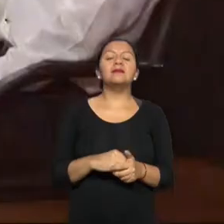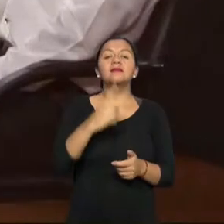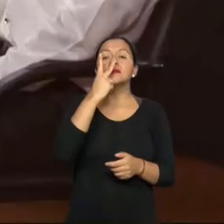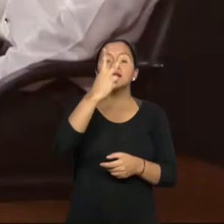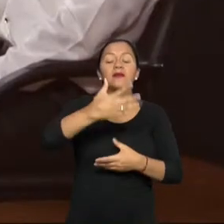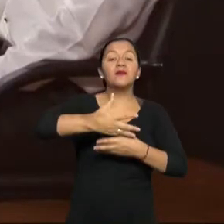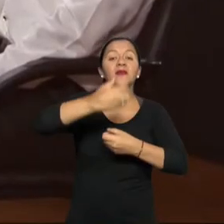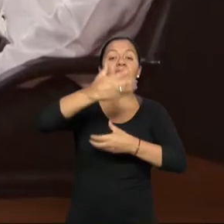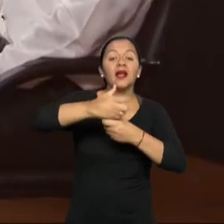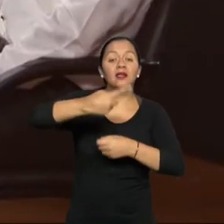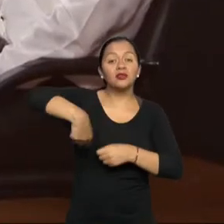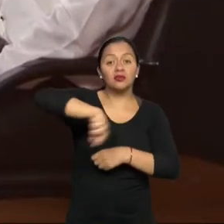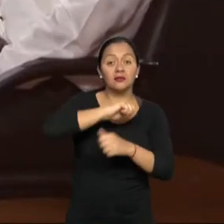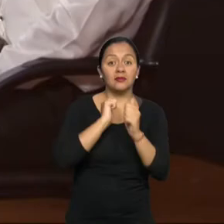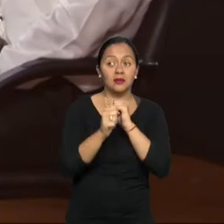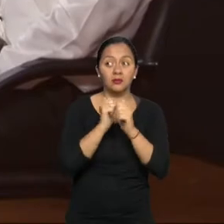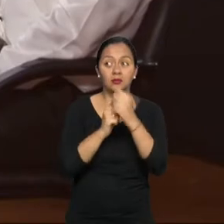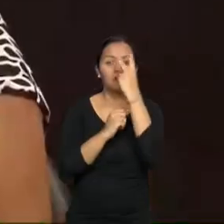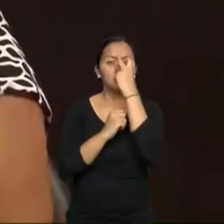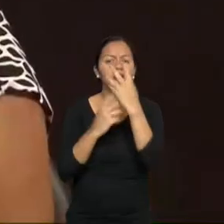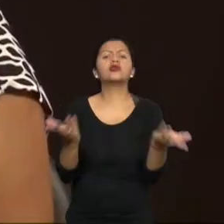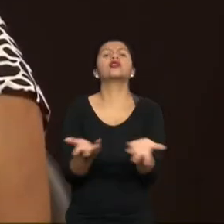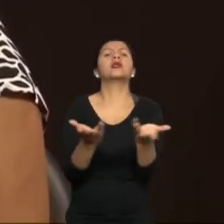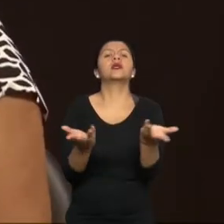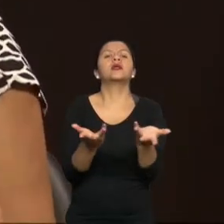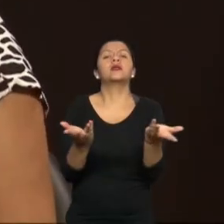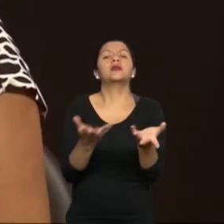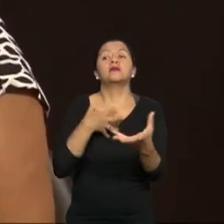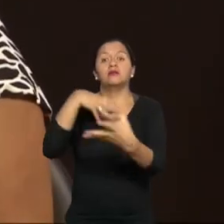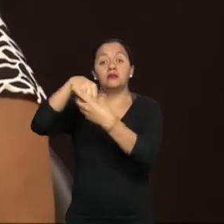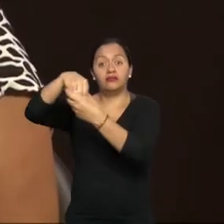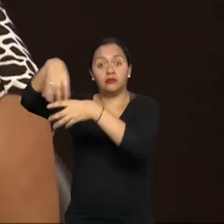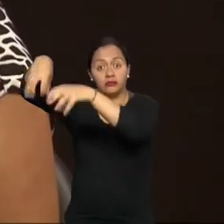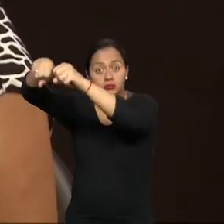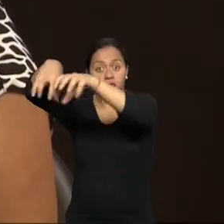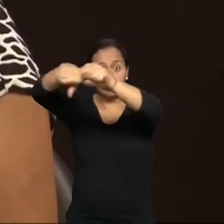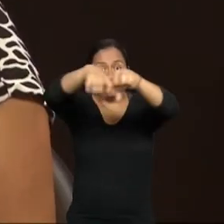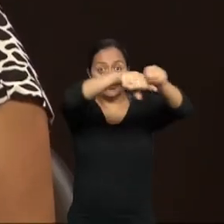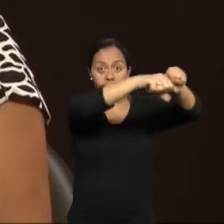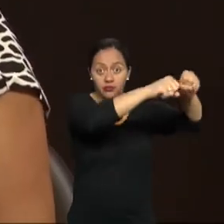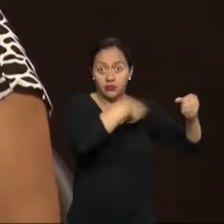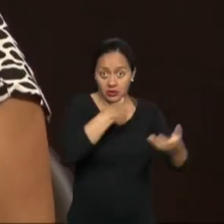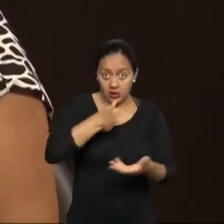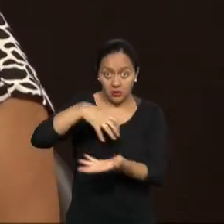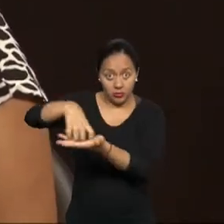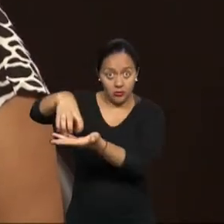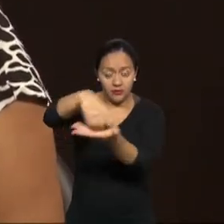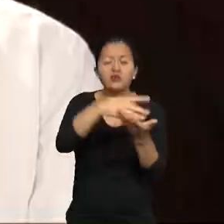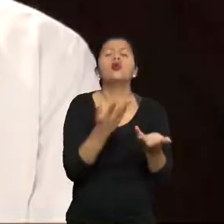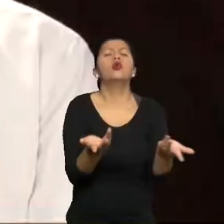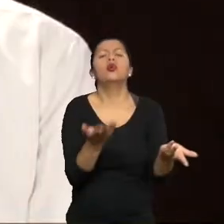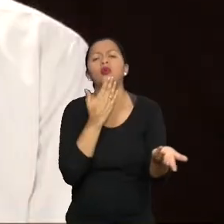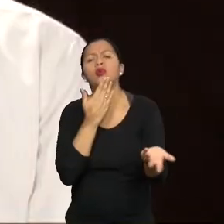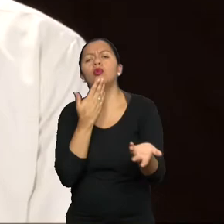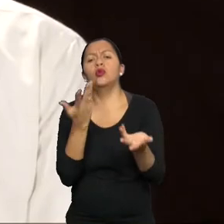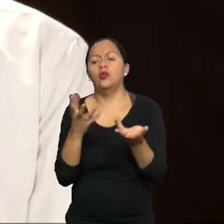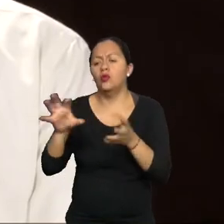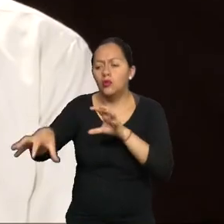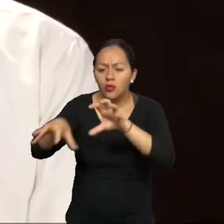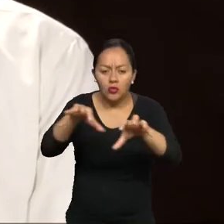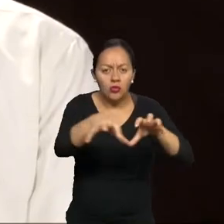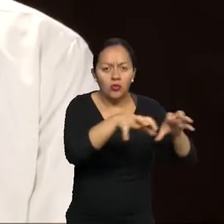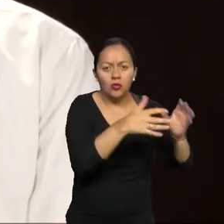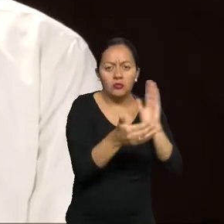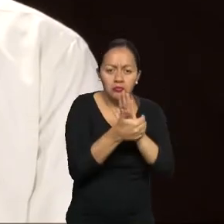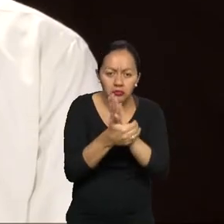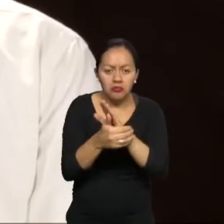federación, los deportistas, ¿de dónde nomás provienen? ¿Tienen ustedes sedes en las diferentes provincias del país? ¿Cómo manejan ese tema de los territorios para poder